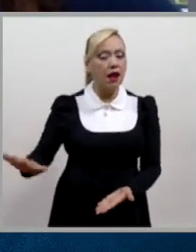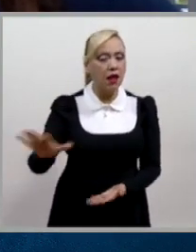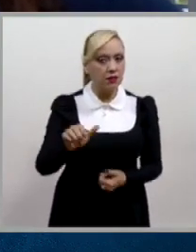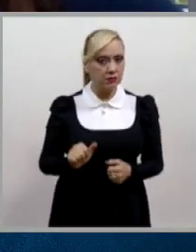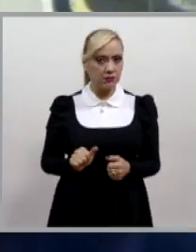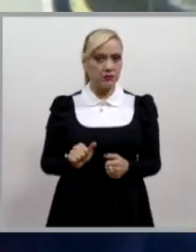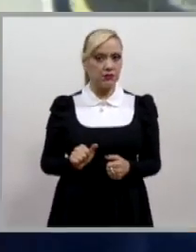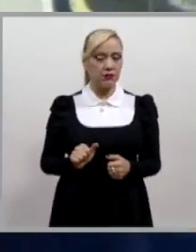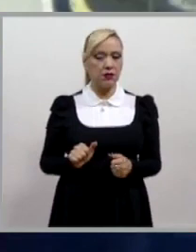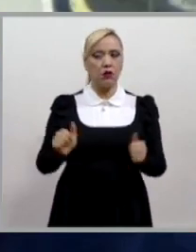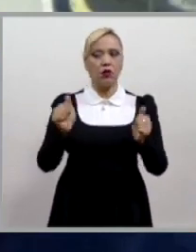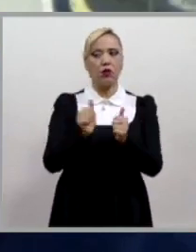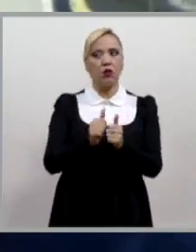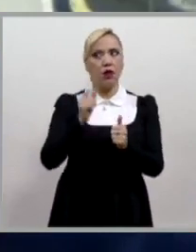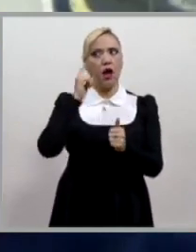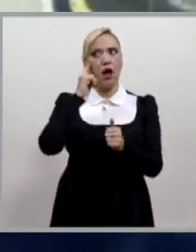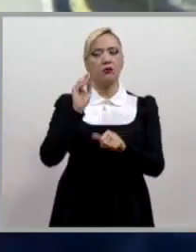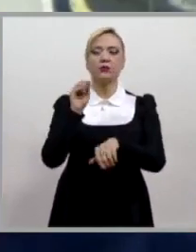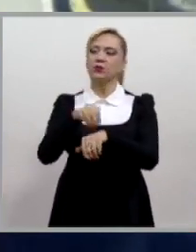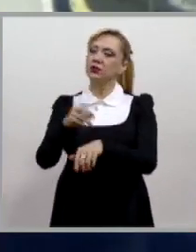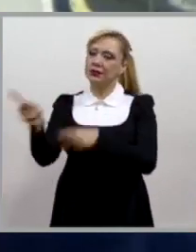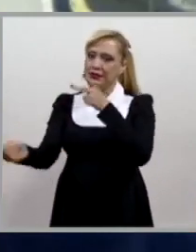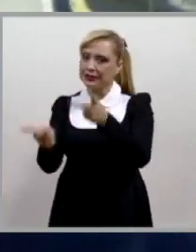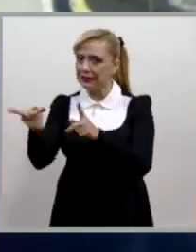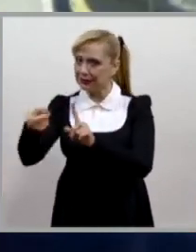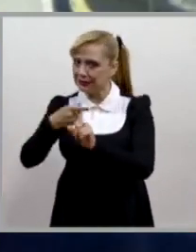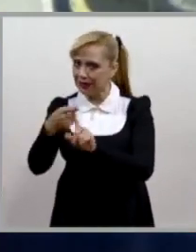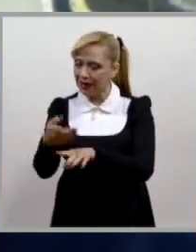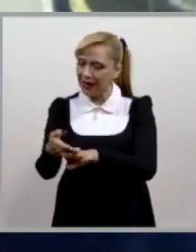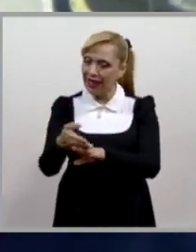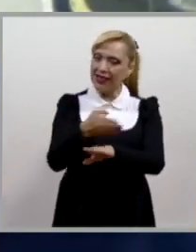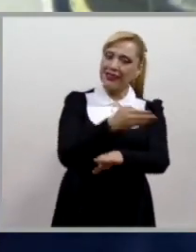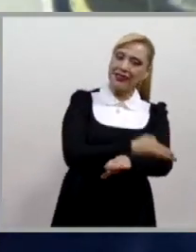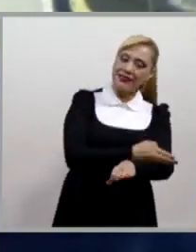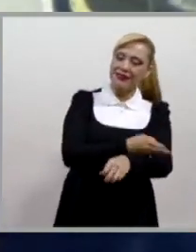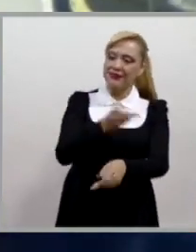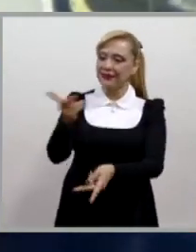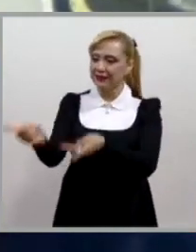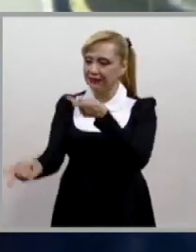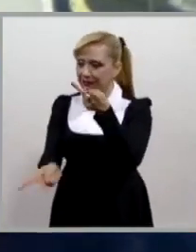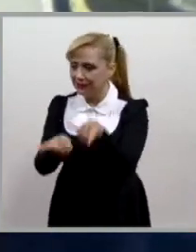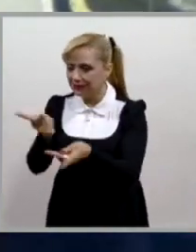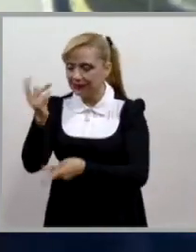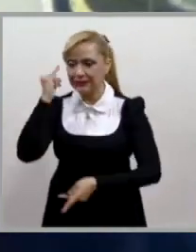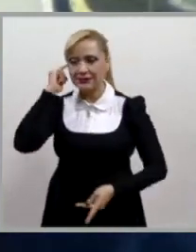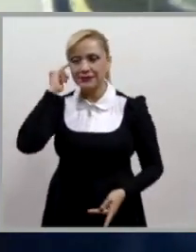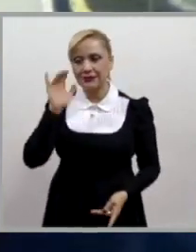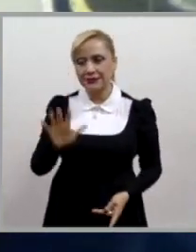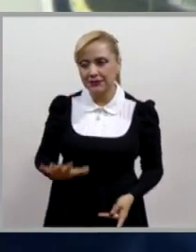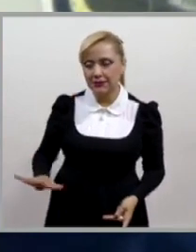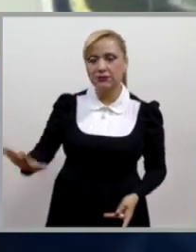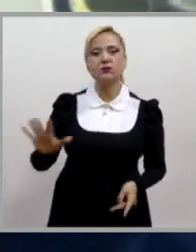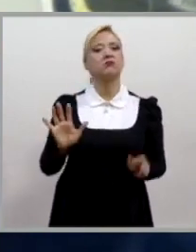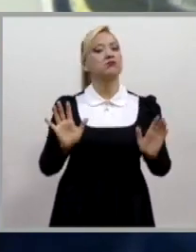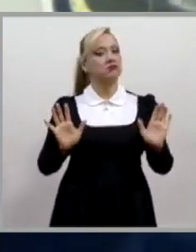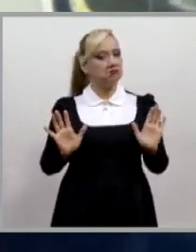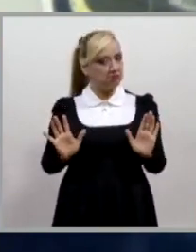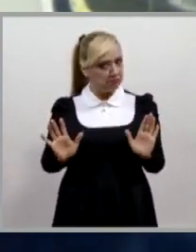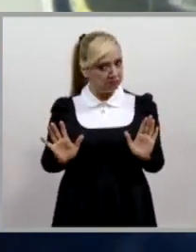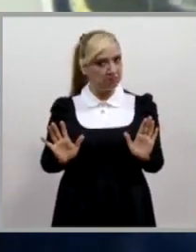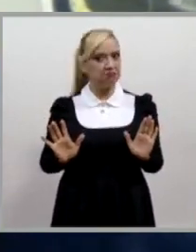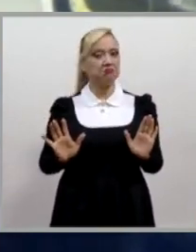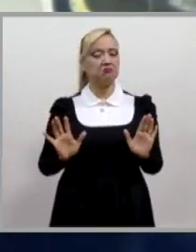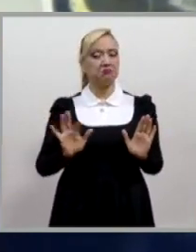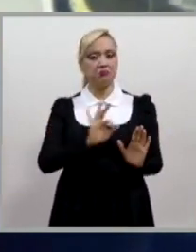tema de consultas, ¿no? Por su naturaleza, evidentemente una consulta indígena rápida, muy efectiva, sin problemas ni